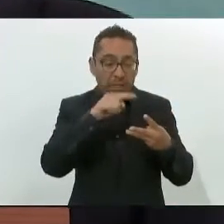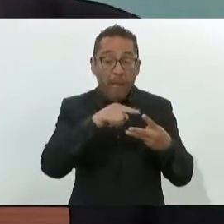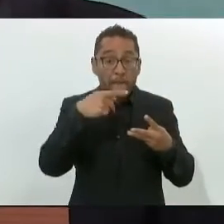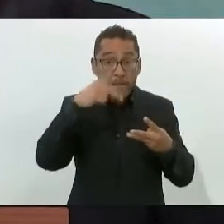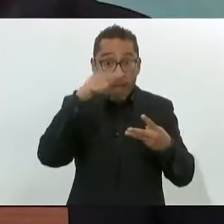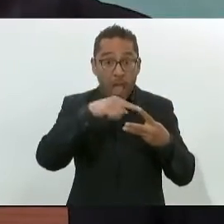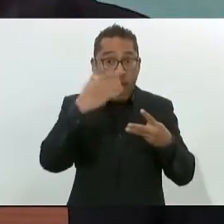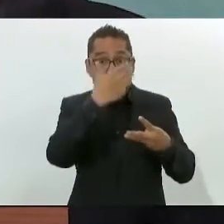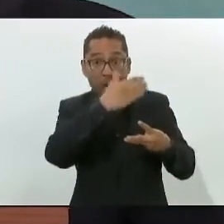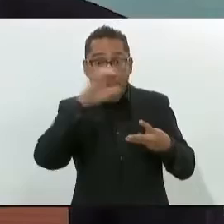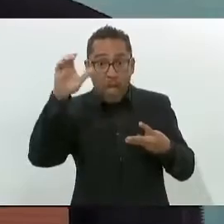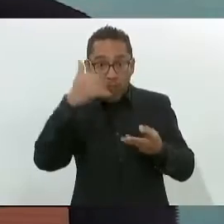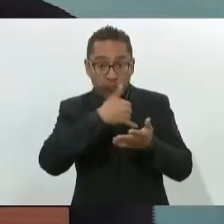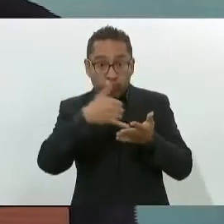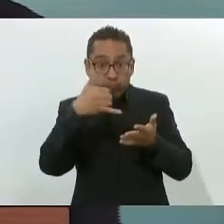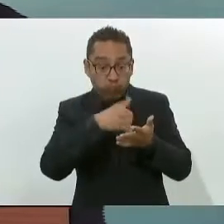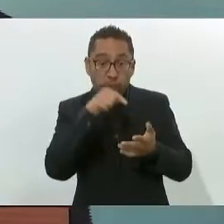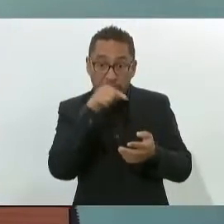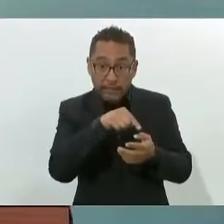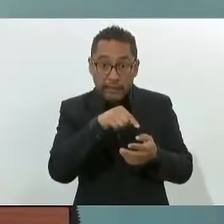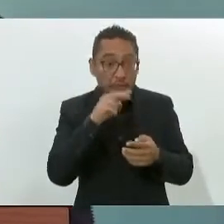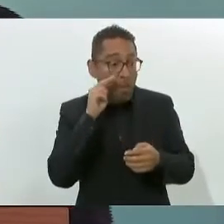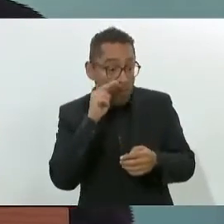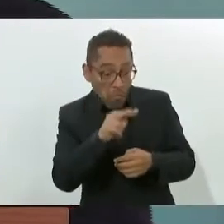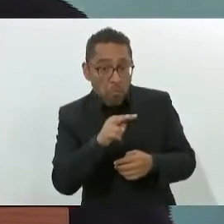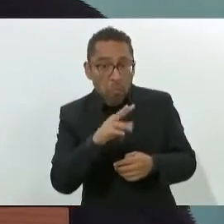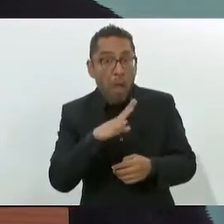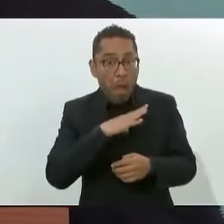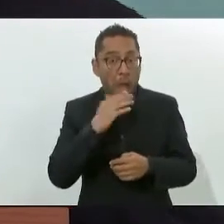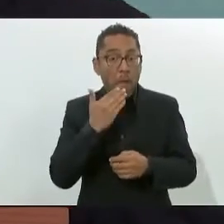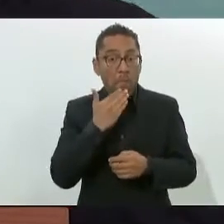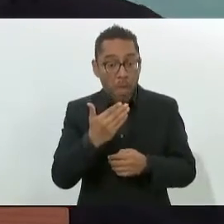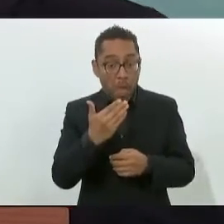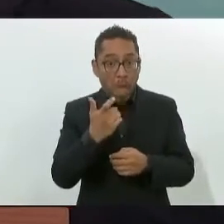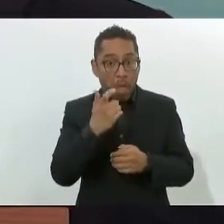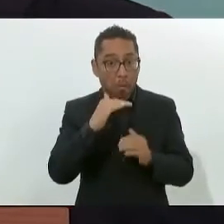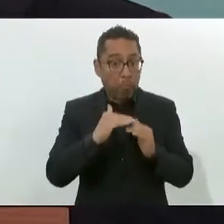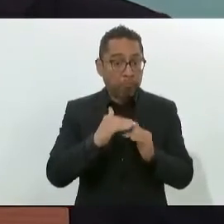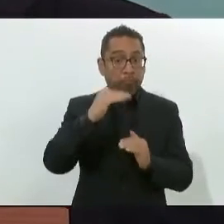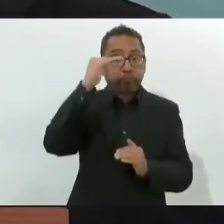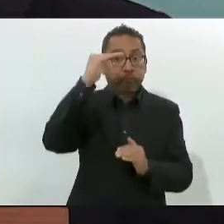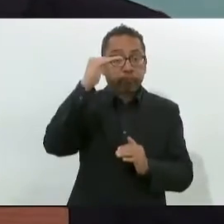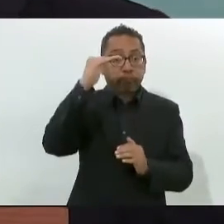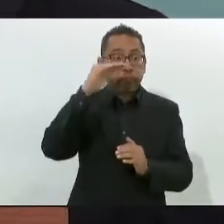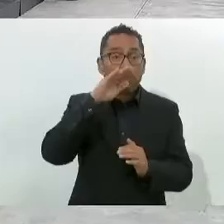agropecuario, hubo crecimiento, no decreció